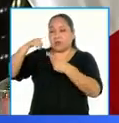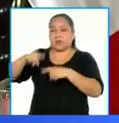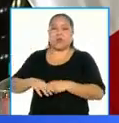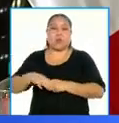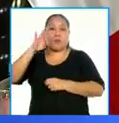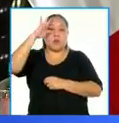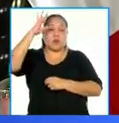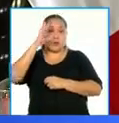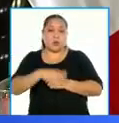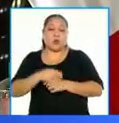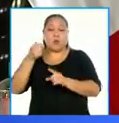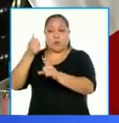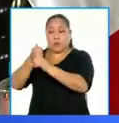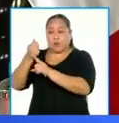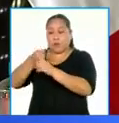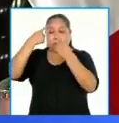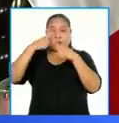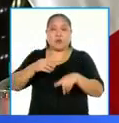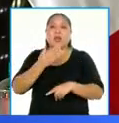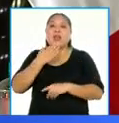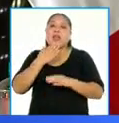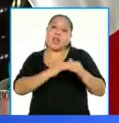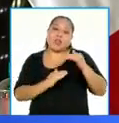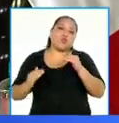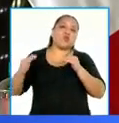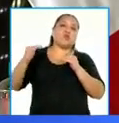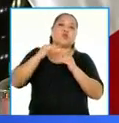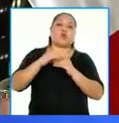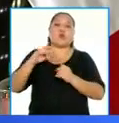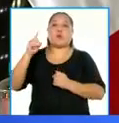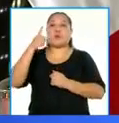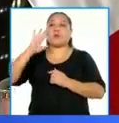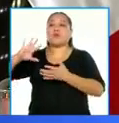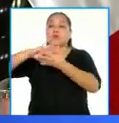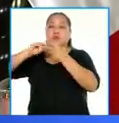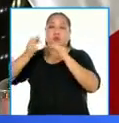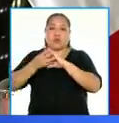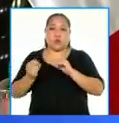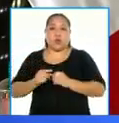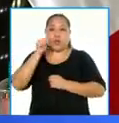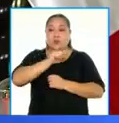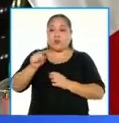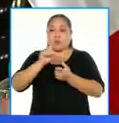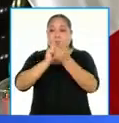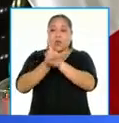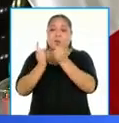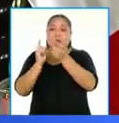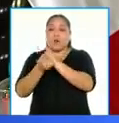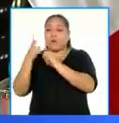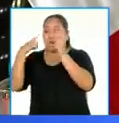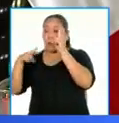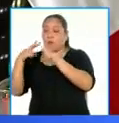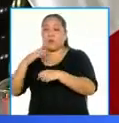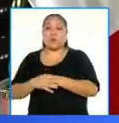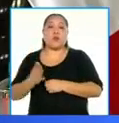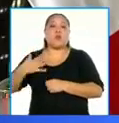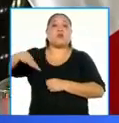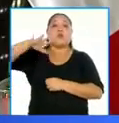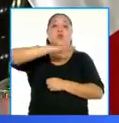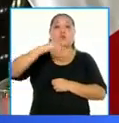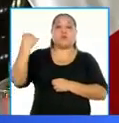ha tomado sus propias decisiones sobre ascensos, por primera vez en su historia. En el caso de los cambios que están ocurriendo ahora, y todos